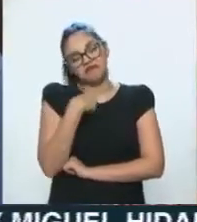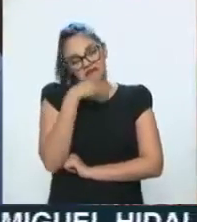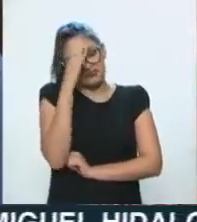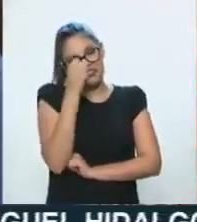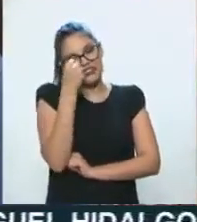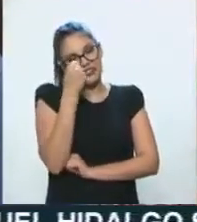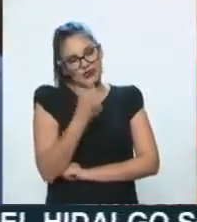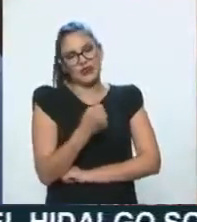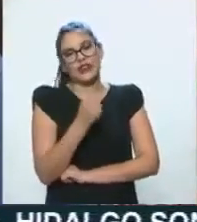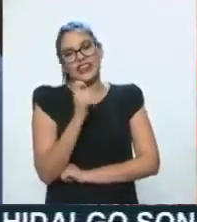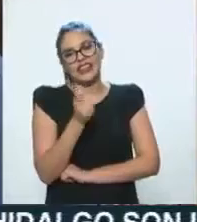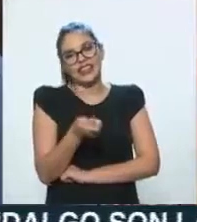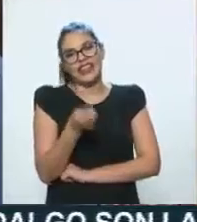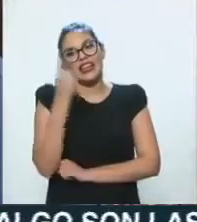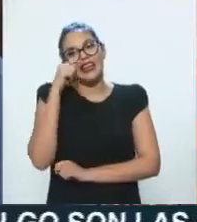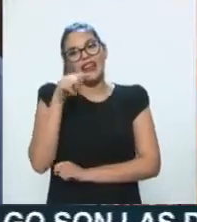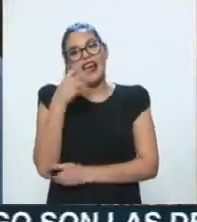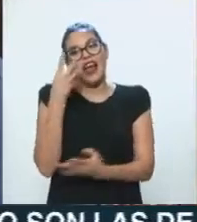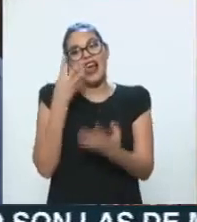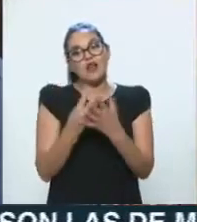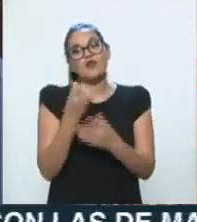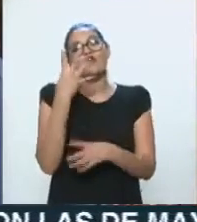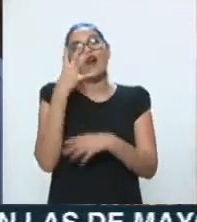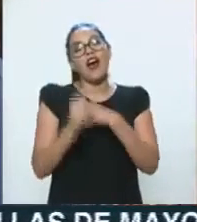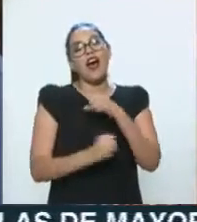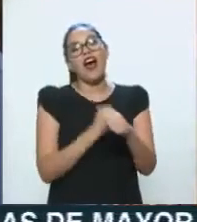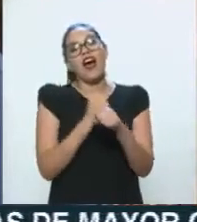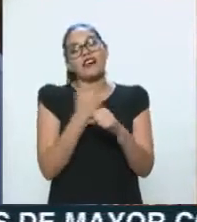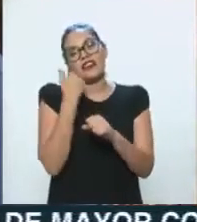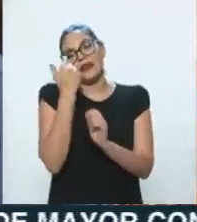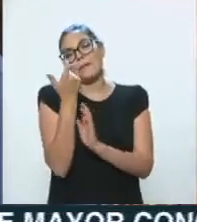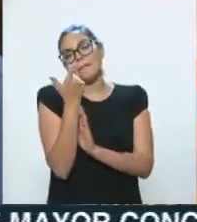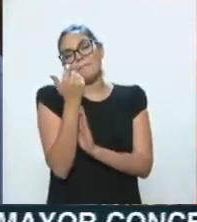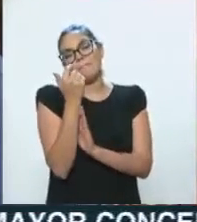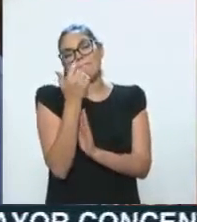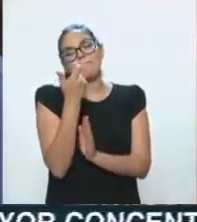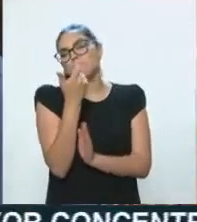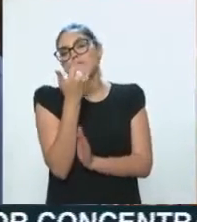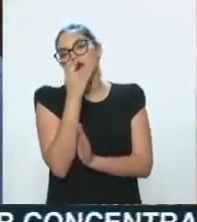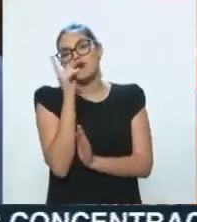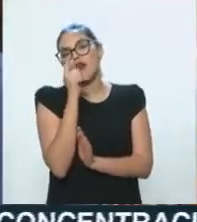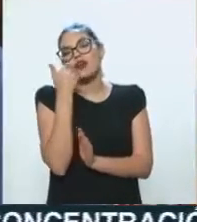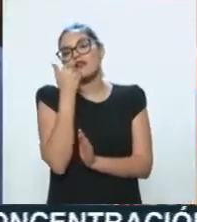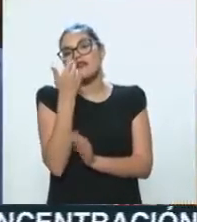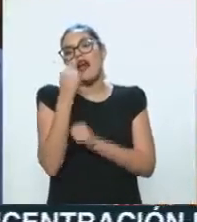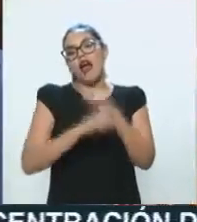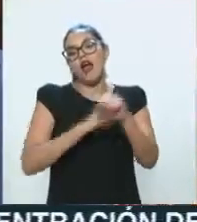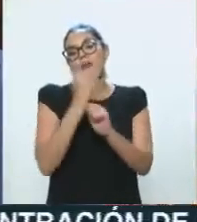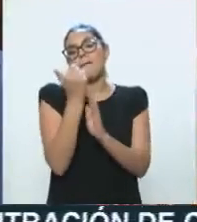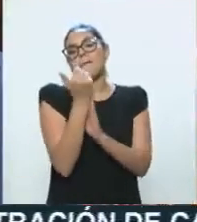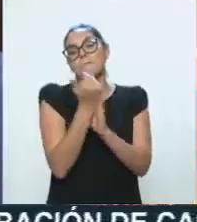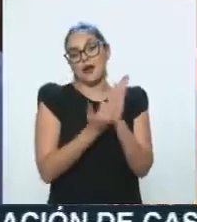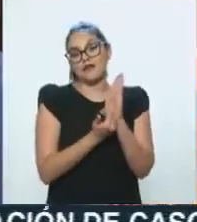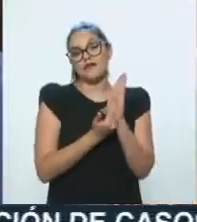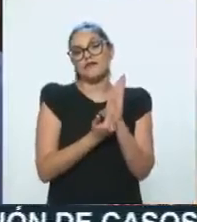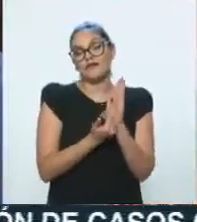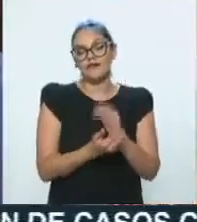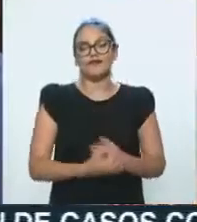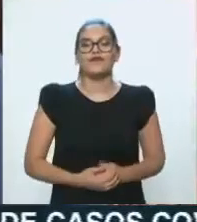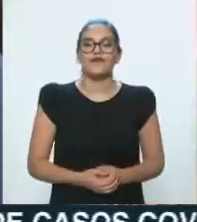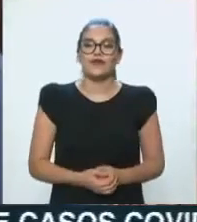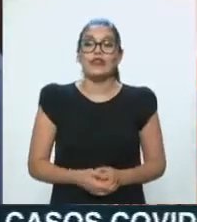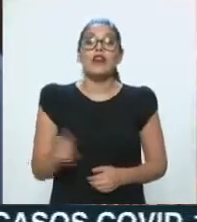quita en la en la pena en el castigo que se merece este exdirector de pemex que fue